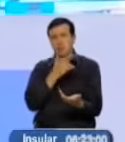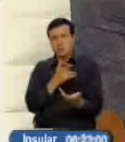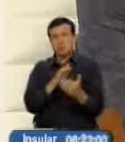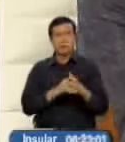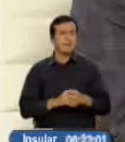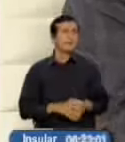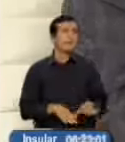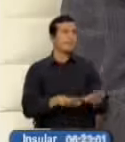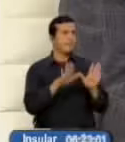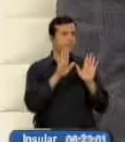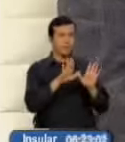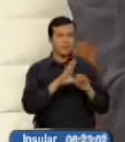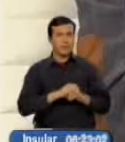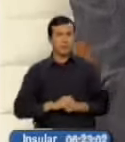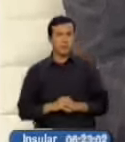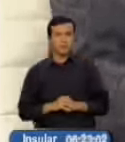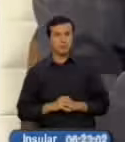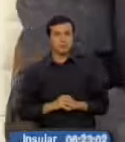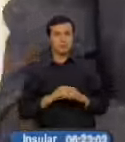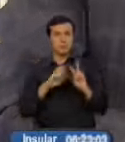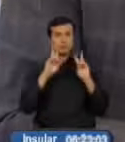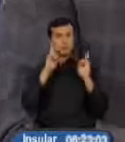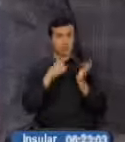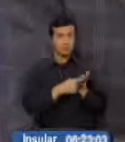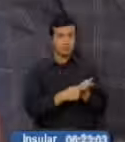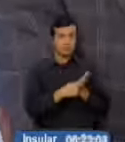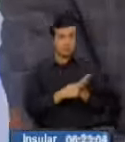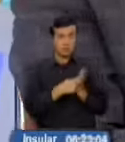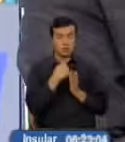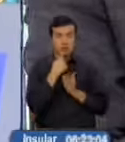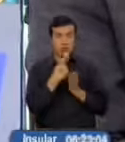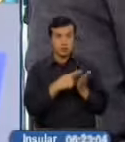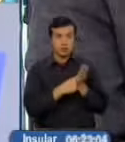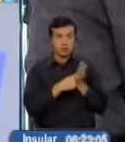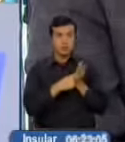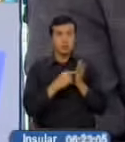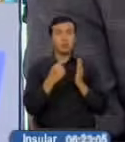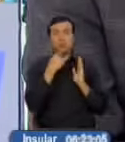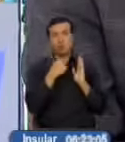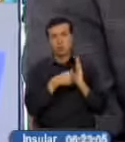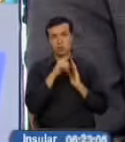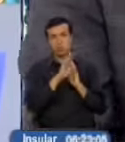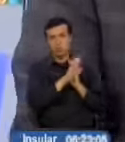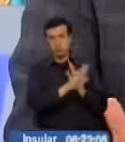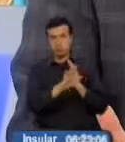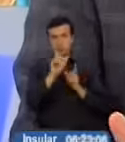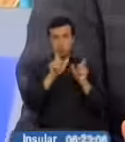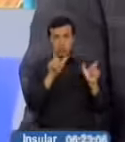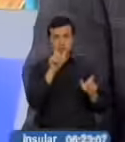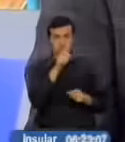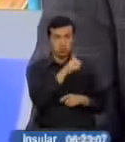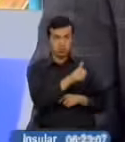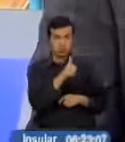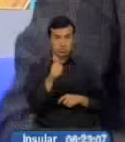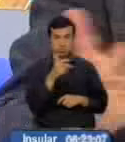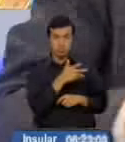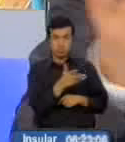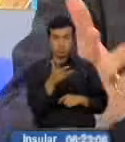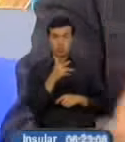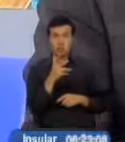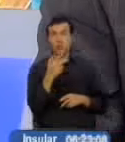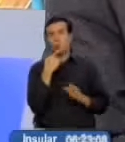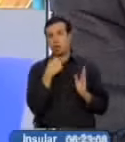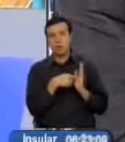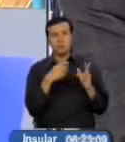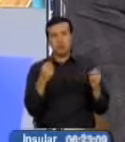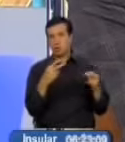vamos a ese punto. El tema en discusión es aquellos que tengan, aquellas personas asegurados, por